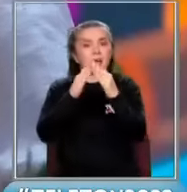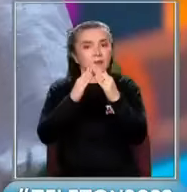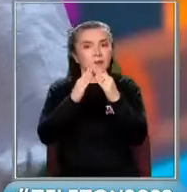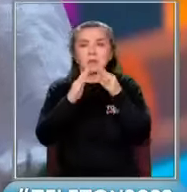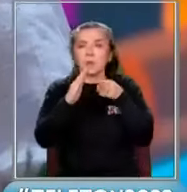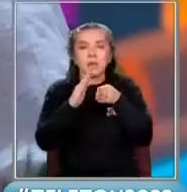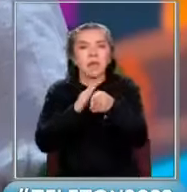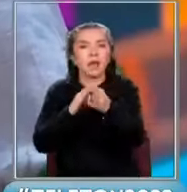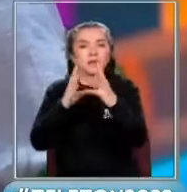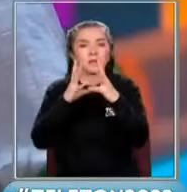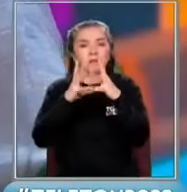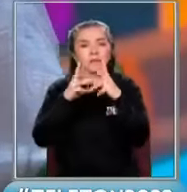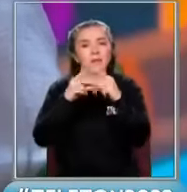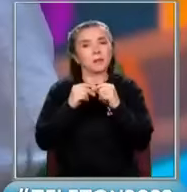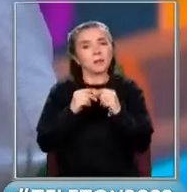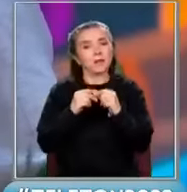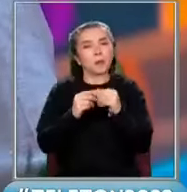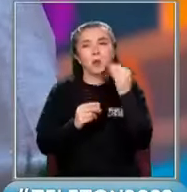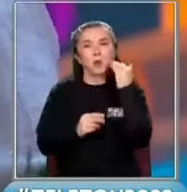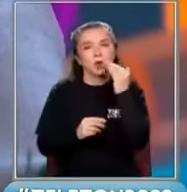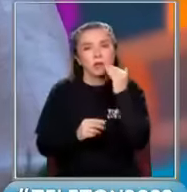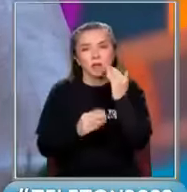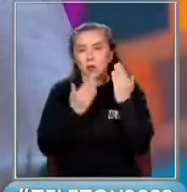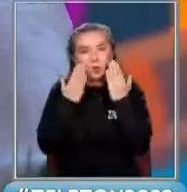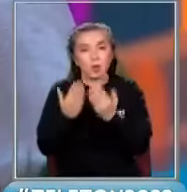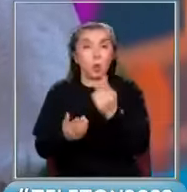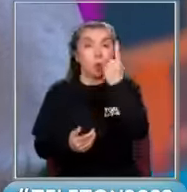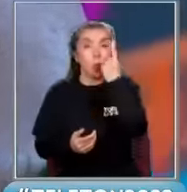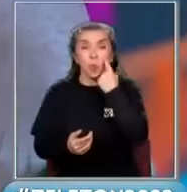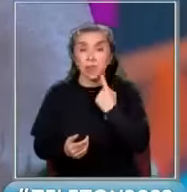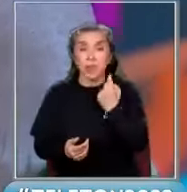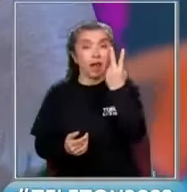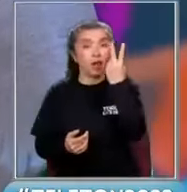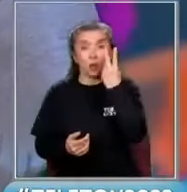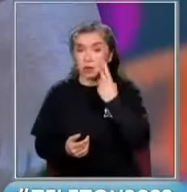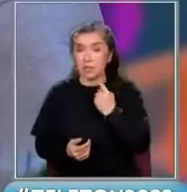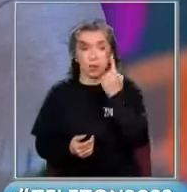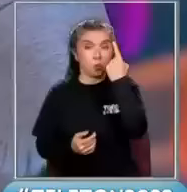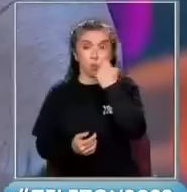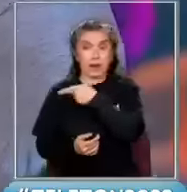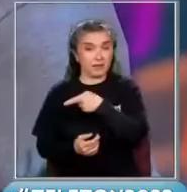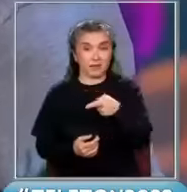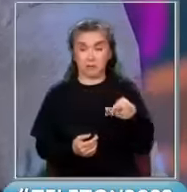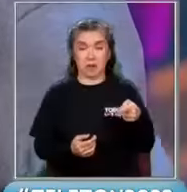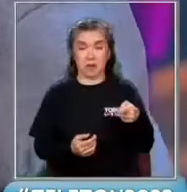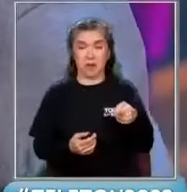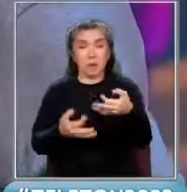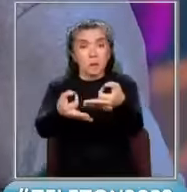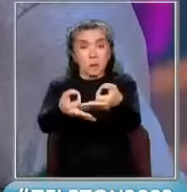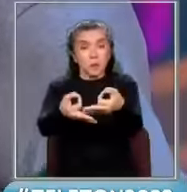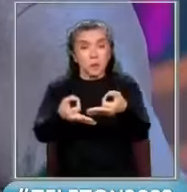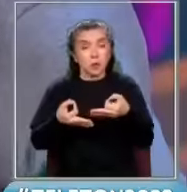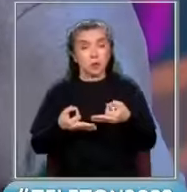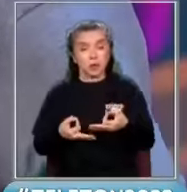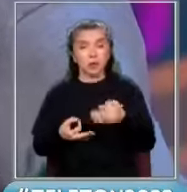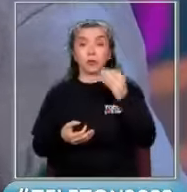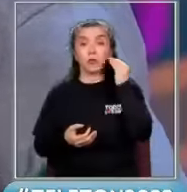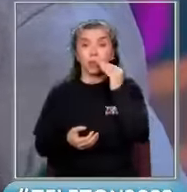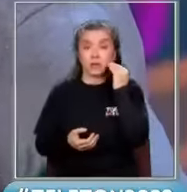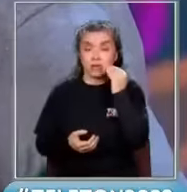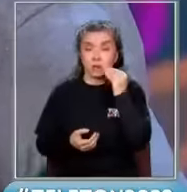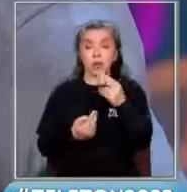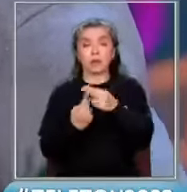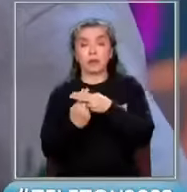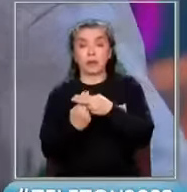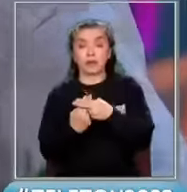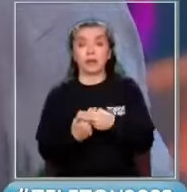familia. Porque nuestros niños no se atienden un día, ni dos, ni una semana. El promedio de un niño que llega a Teletón